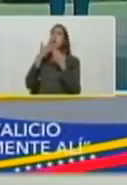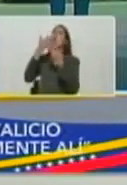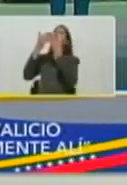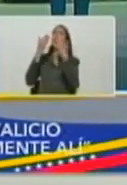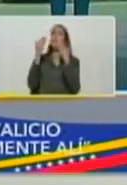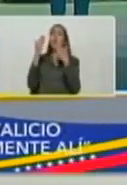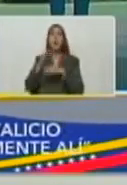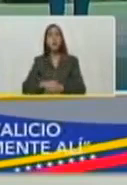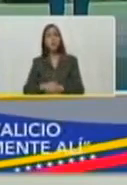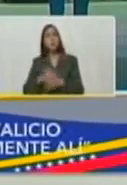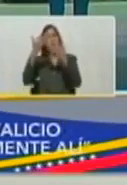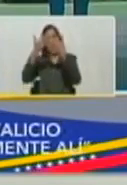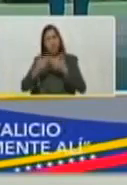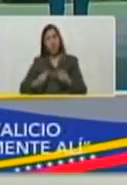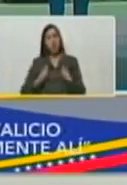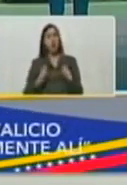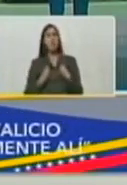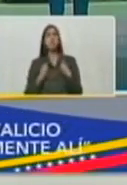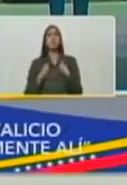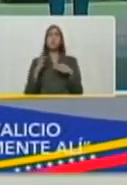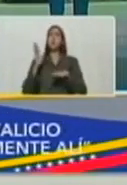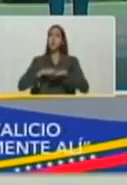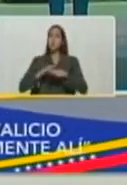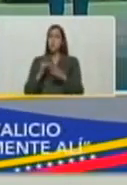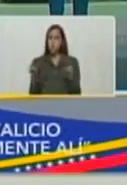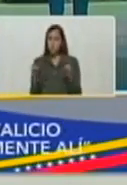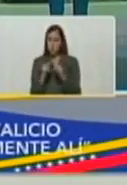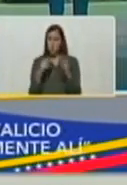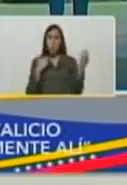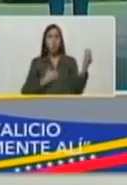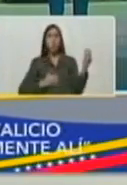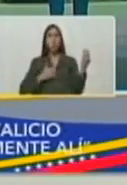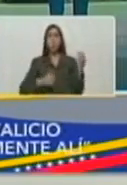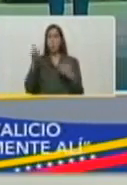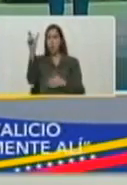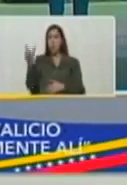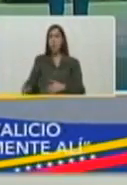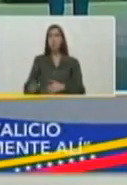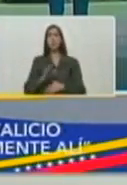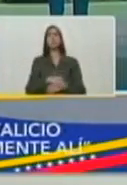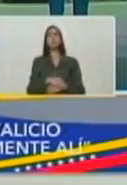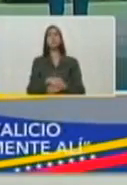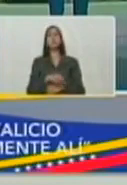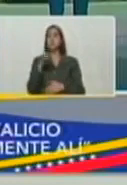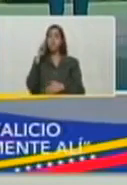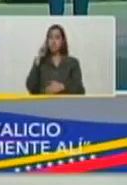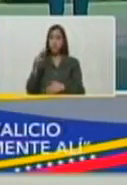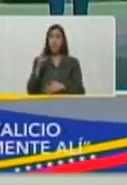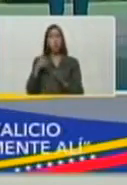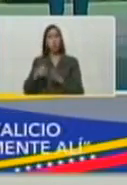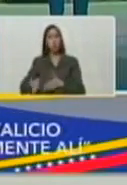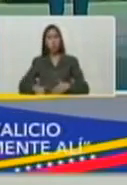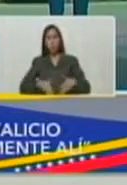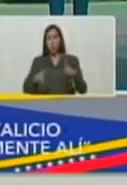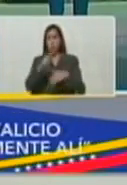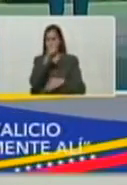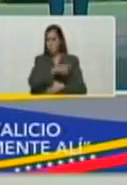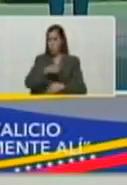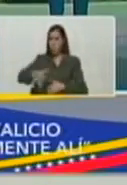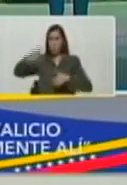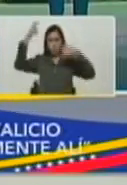haberme dado esta vida, por haber conocido a Ali Primera, por haber visto el transitar de hombres como Hugo